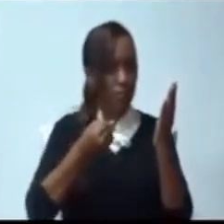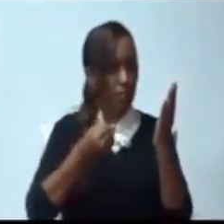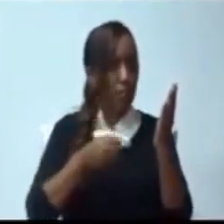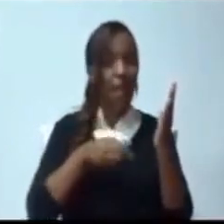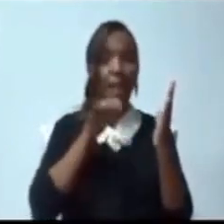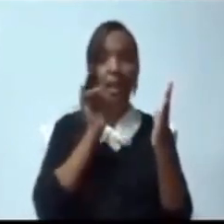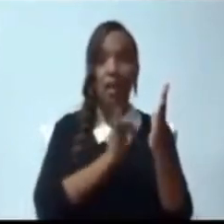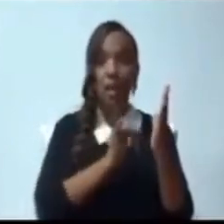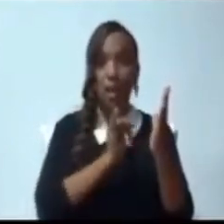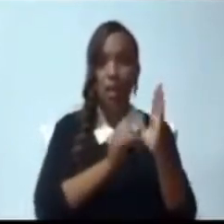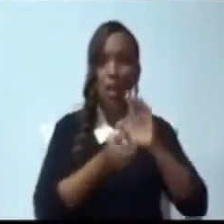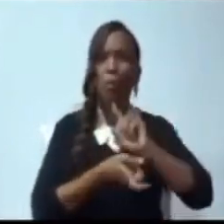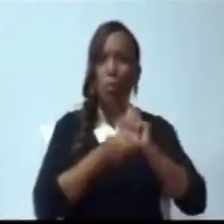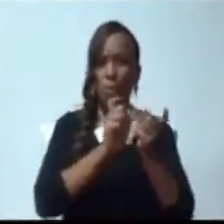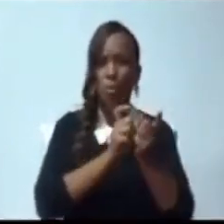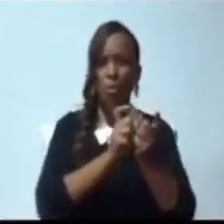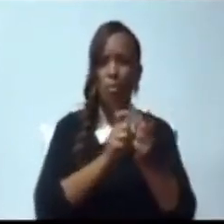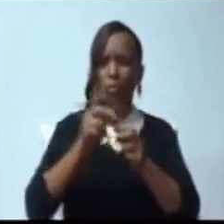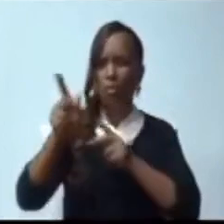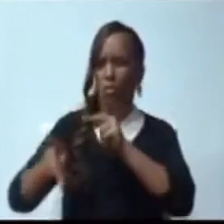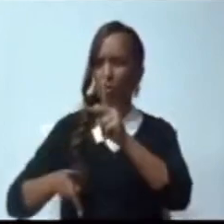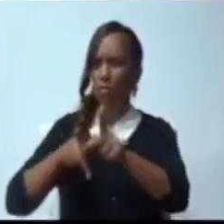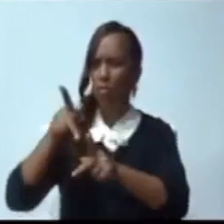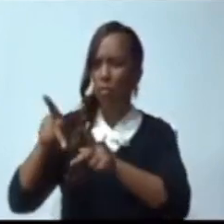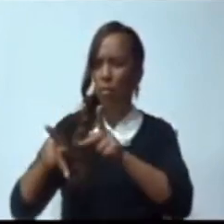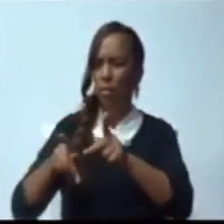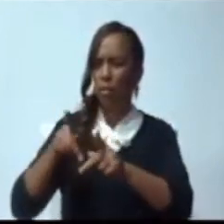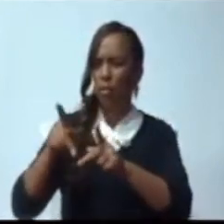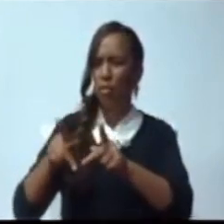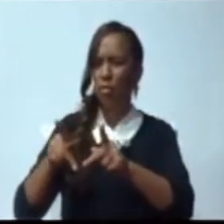vez que se aproximan esas fechas.